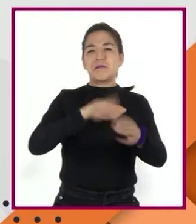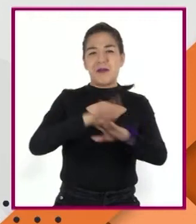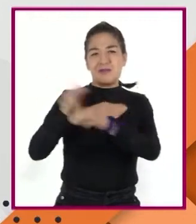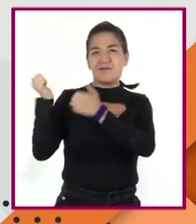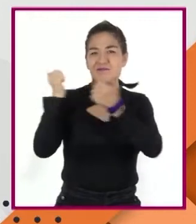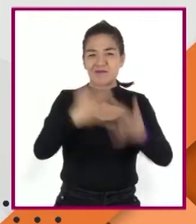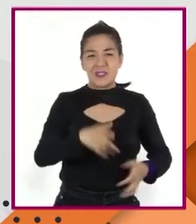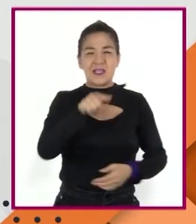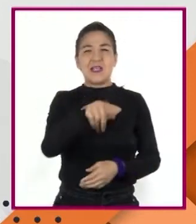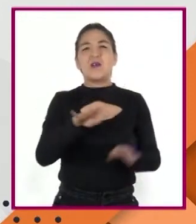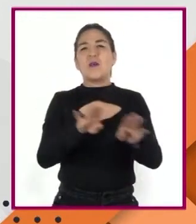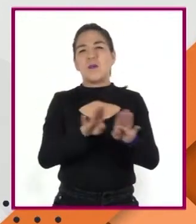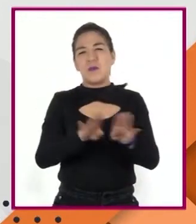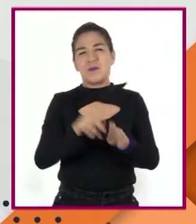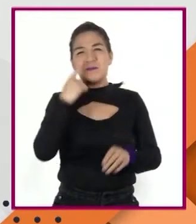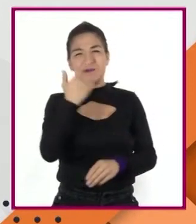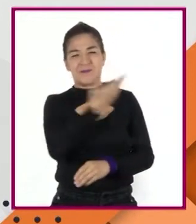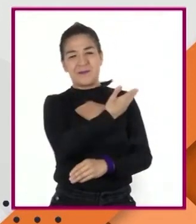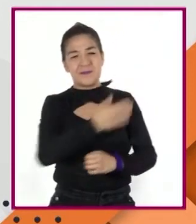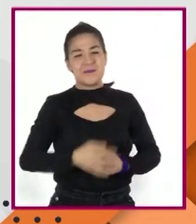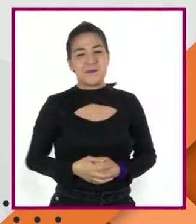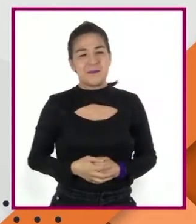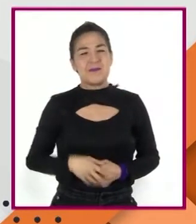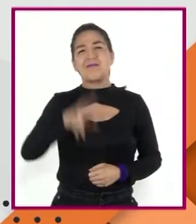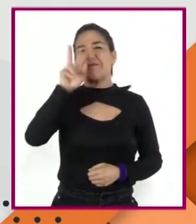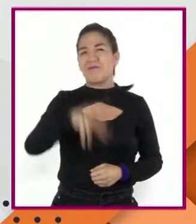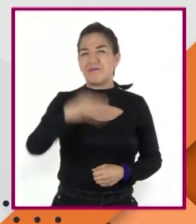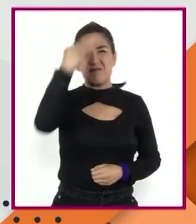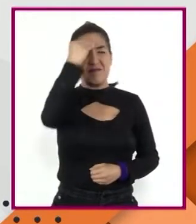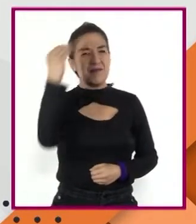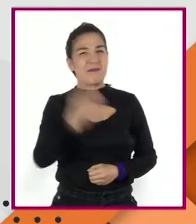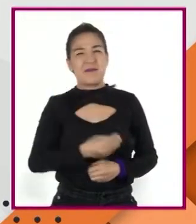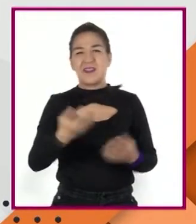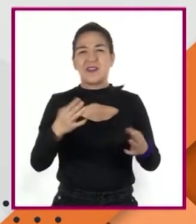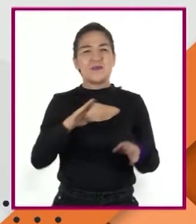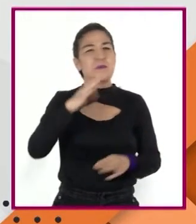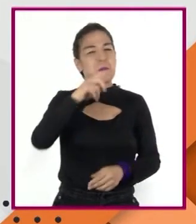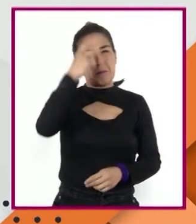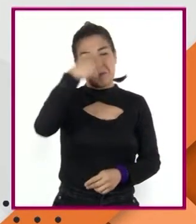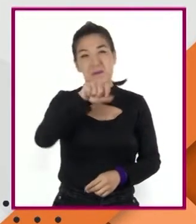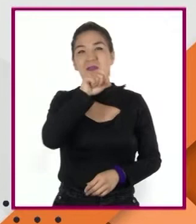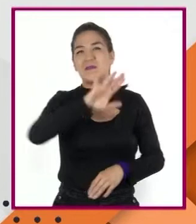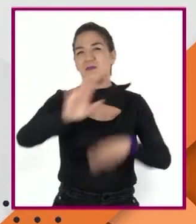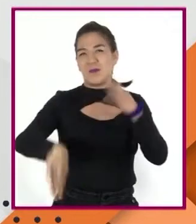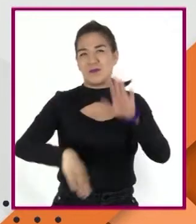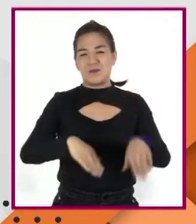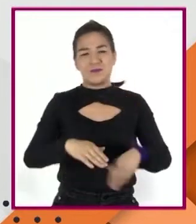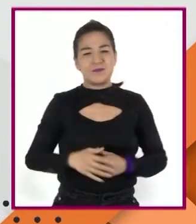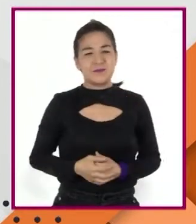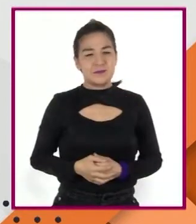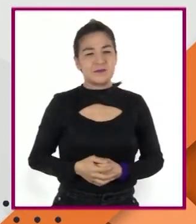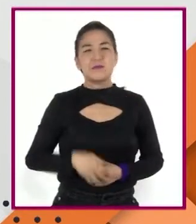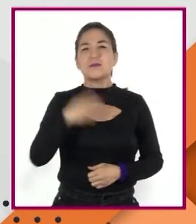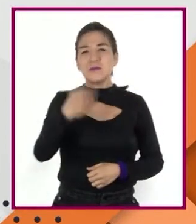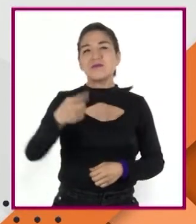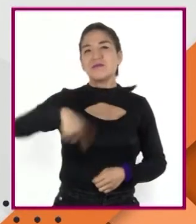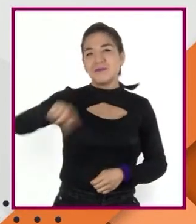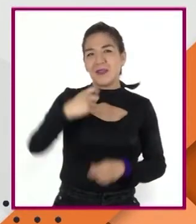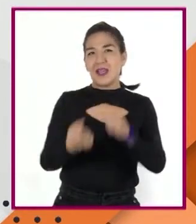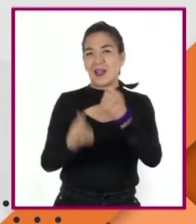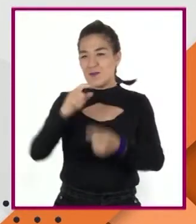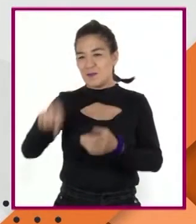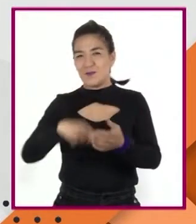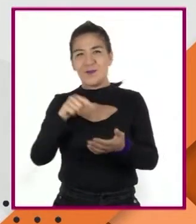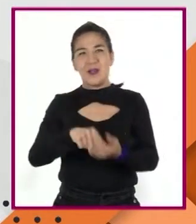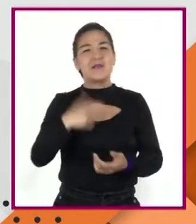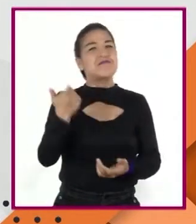ligeras, portátiles y suficientemente destructivas y mortíferas. Y los bajos fondos de las ciudades de finales